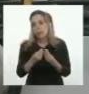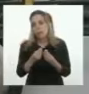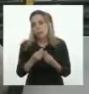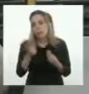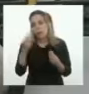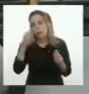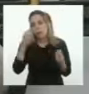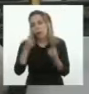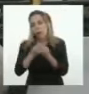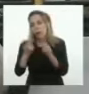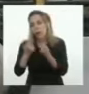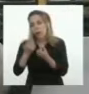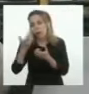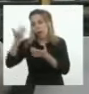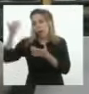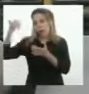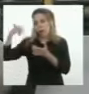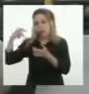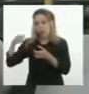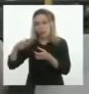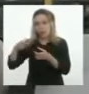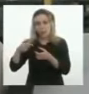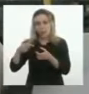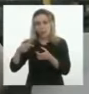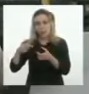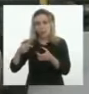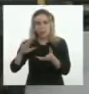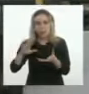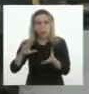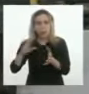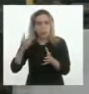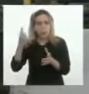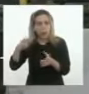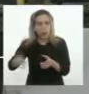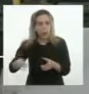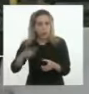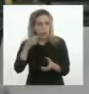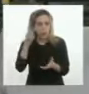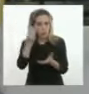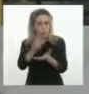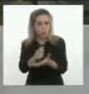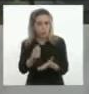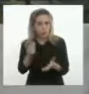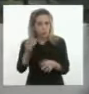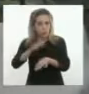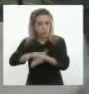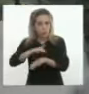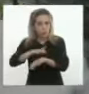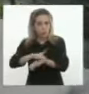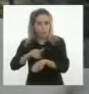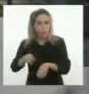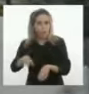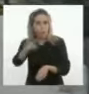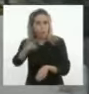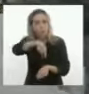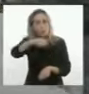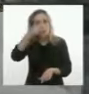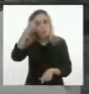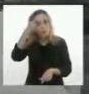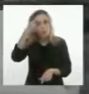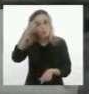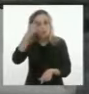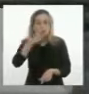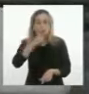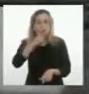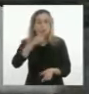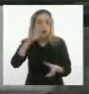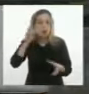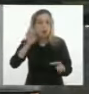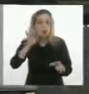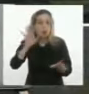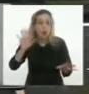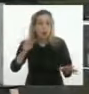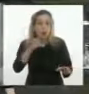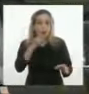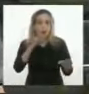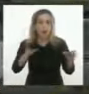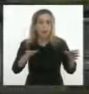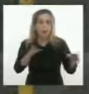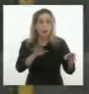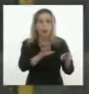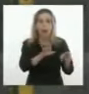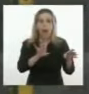por llamarlos de un modo generoso que había asumido piensan ustedes solamente que entre el